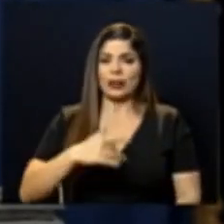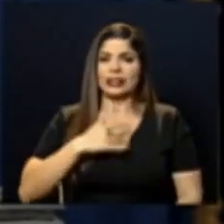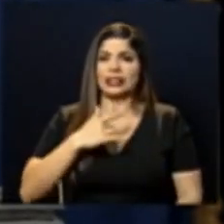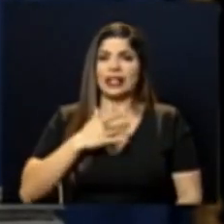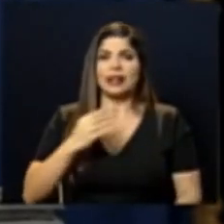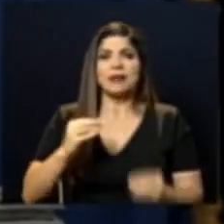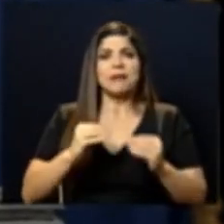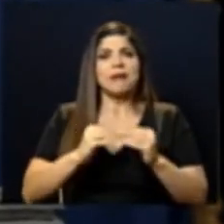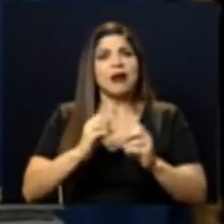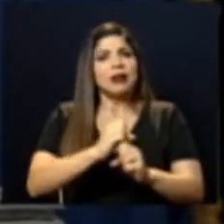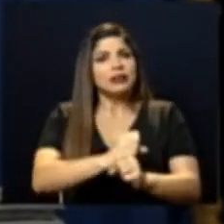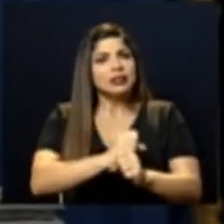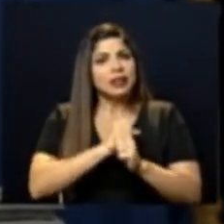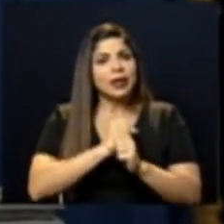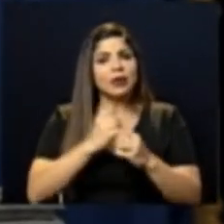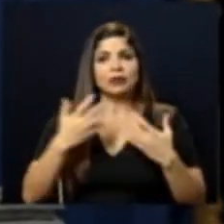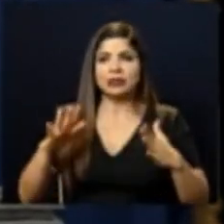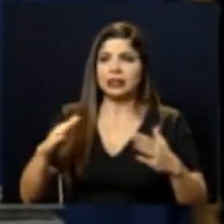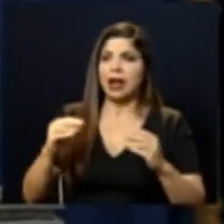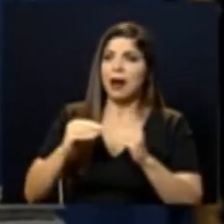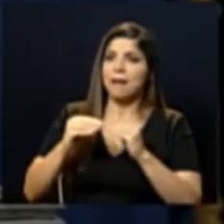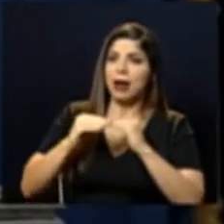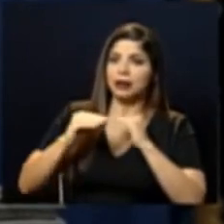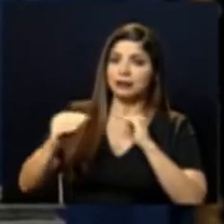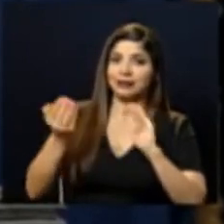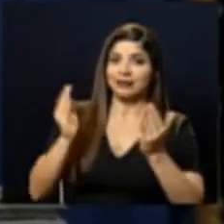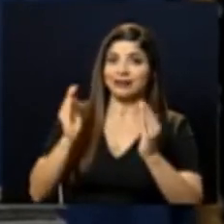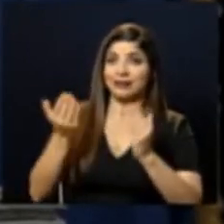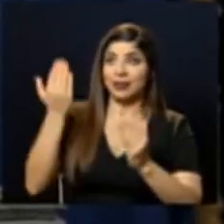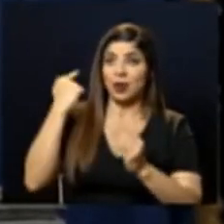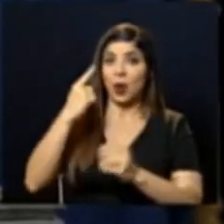seguros y más estables que hace un año,